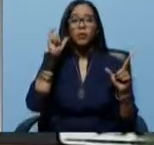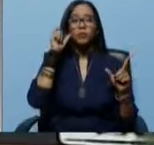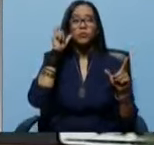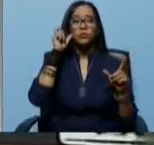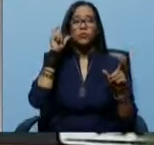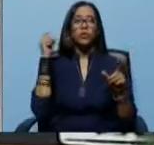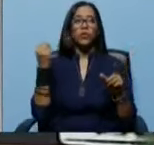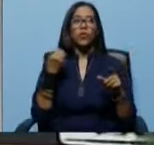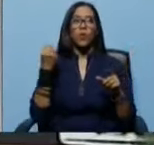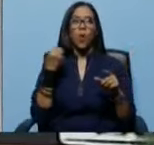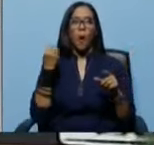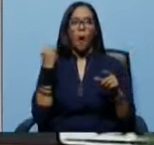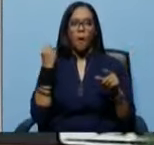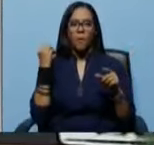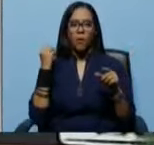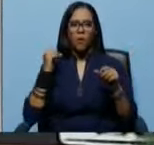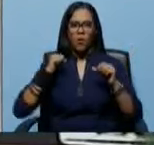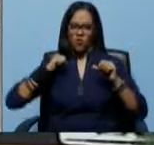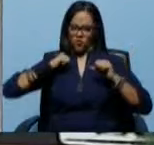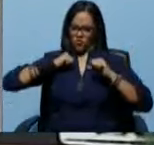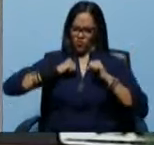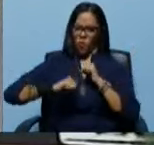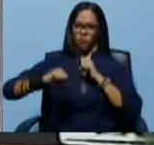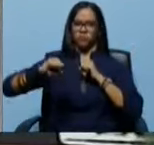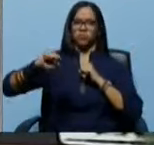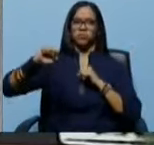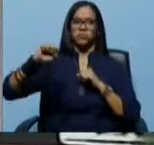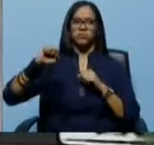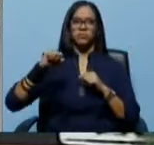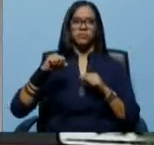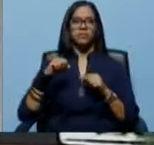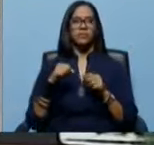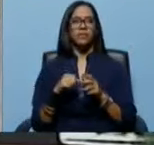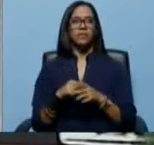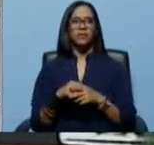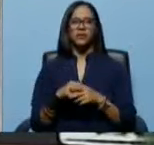así como ensordecedor, ¿no? ¡Bum!